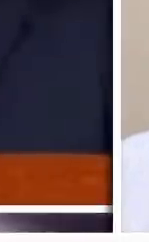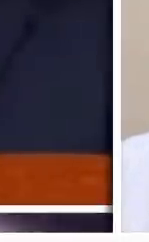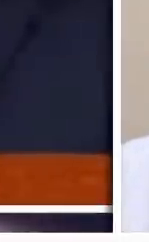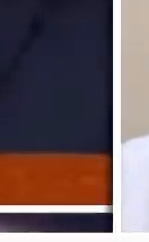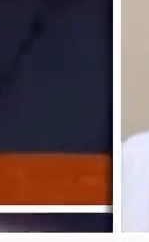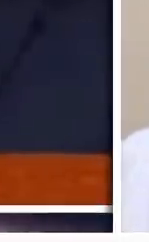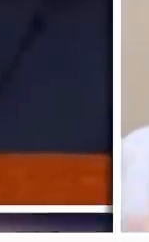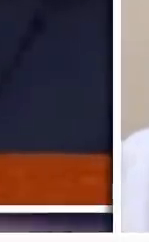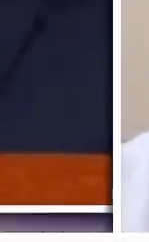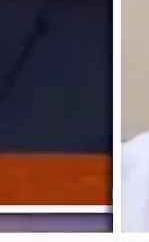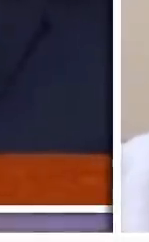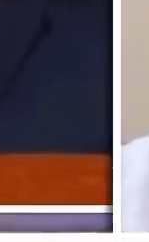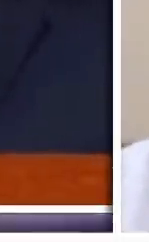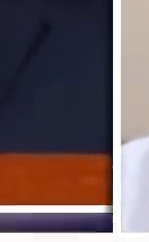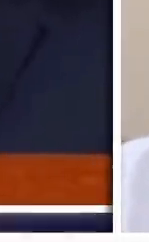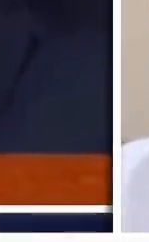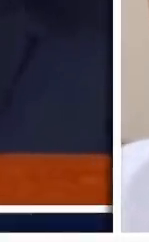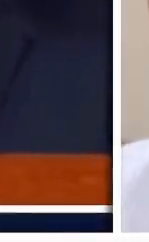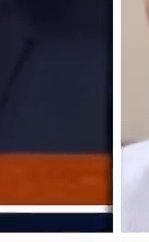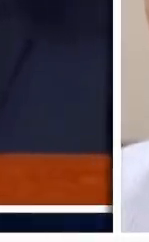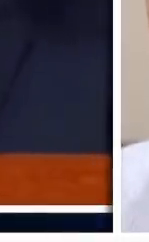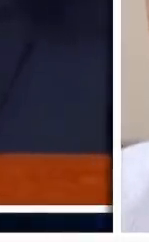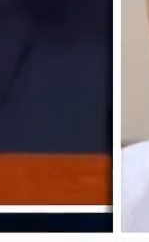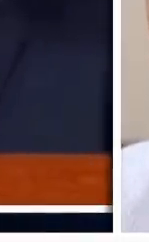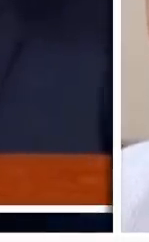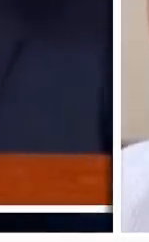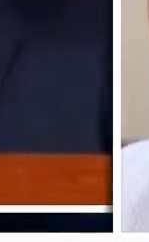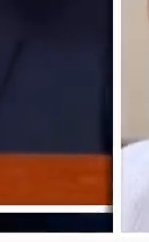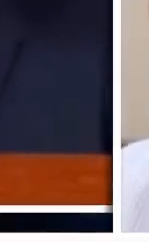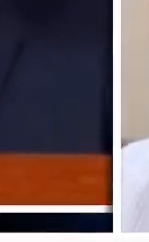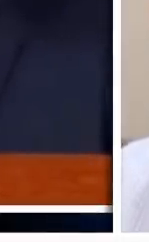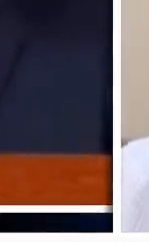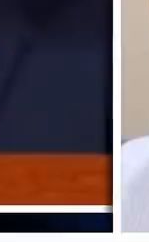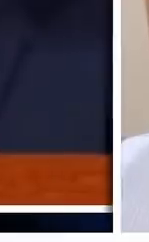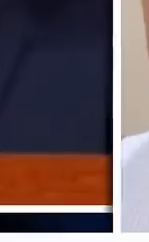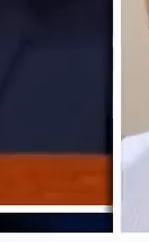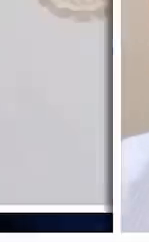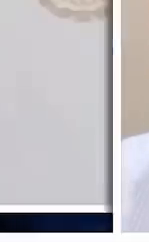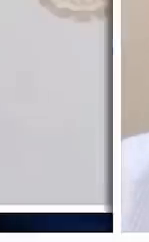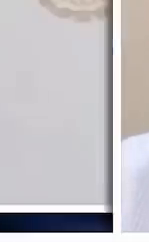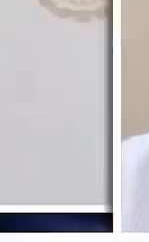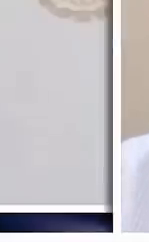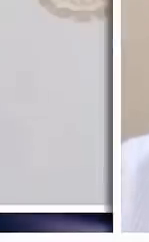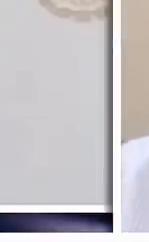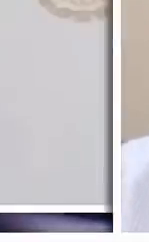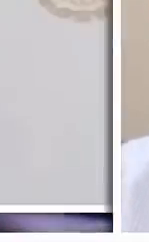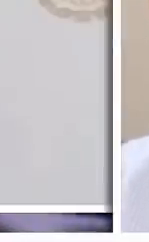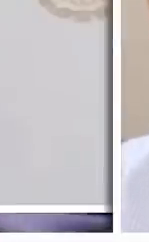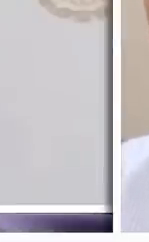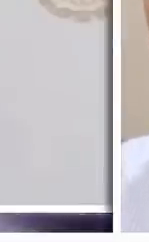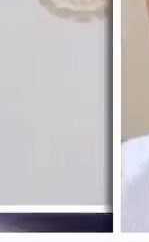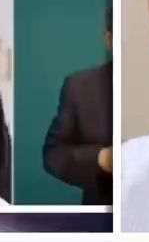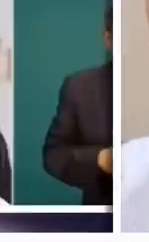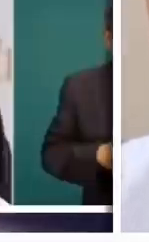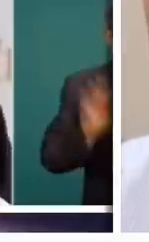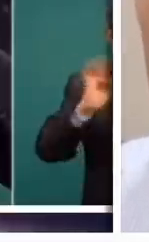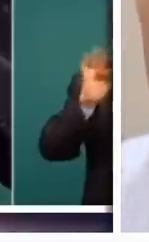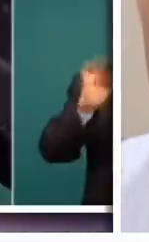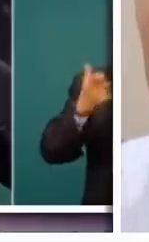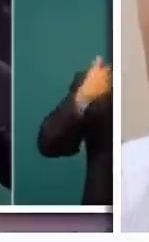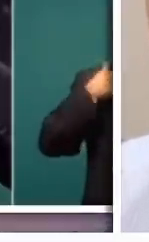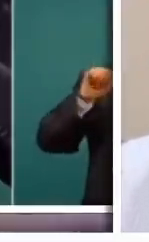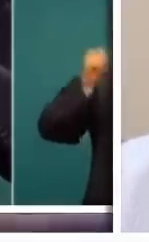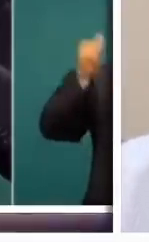discurso vago o sin los adjetivos correctos realmente se fue duro ya la cabeza porque quiso dejar muy